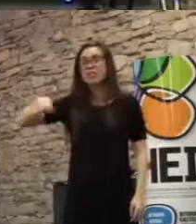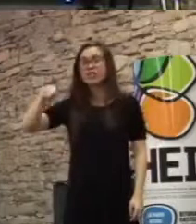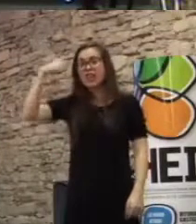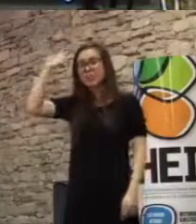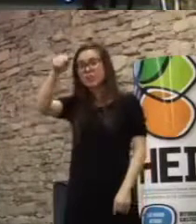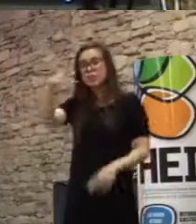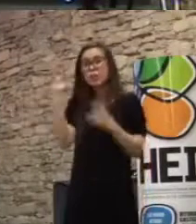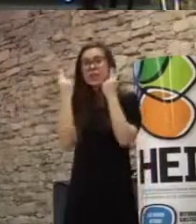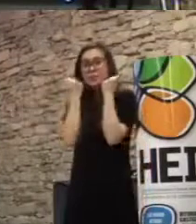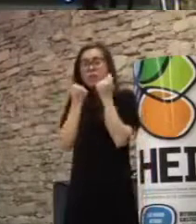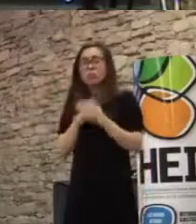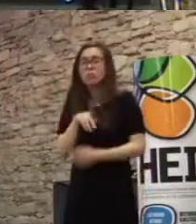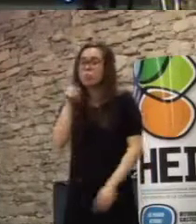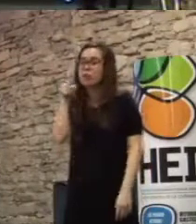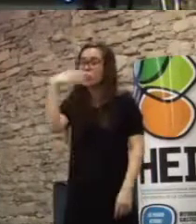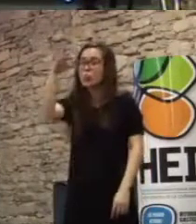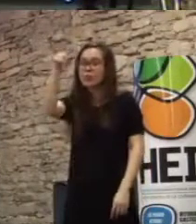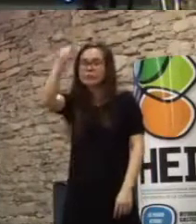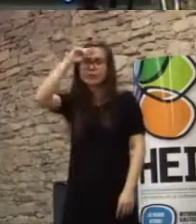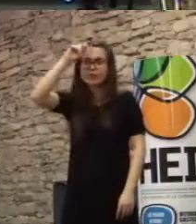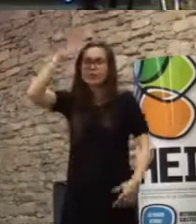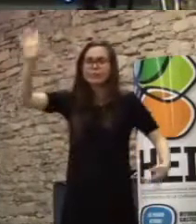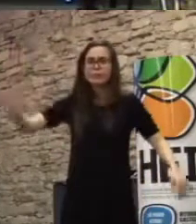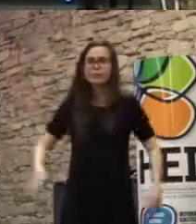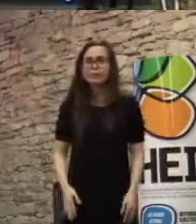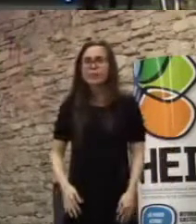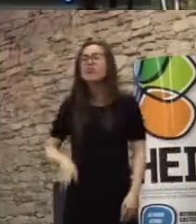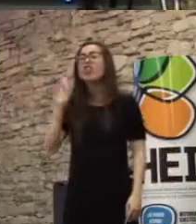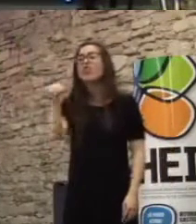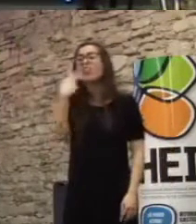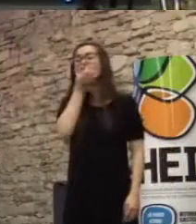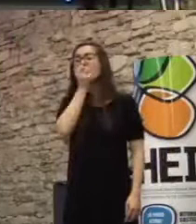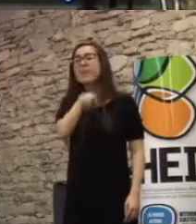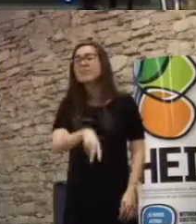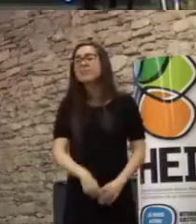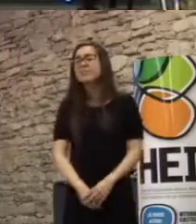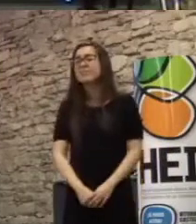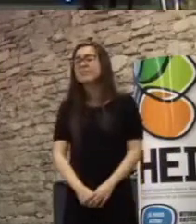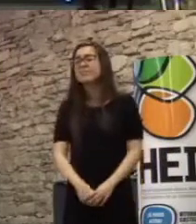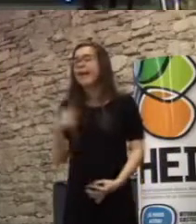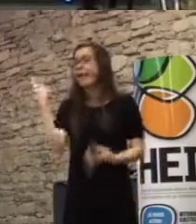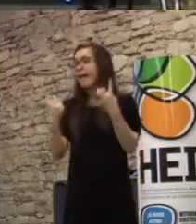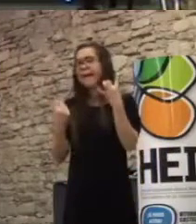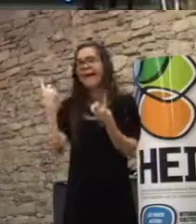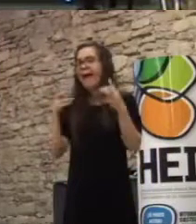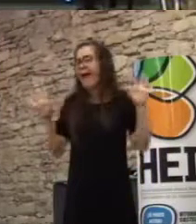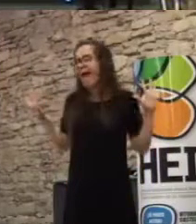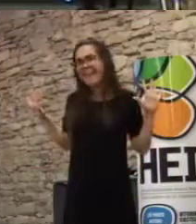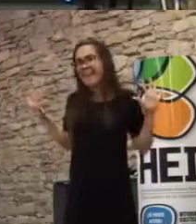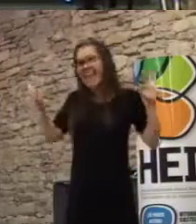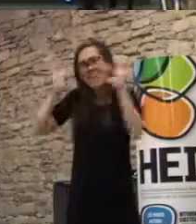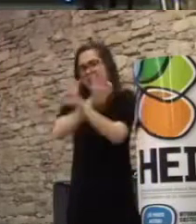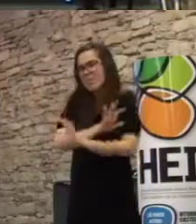el único que no sabe eres tú quién tiene razón hay alguien que está equivocado en la ecuación me explico